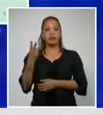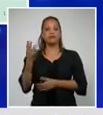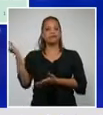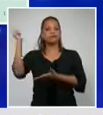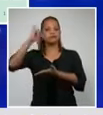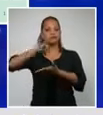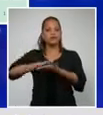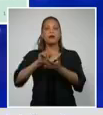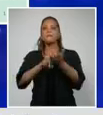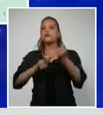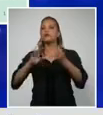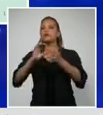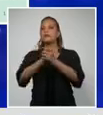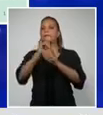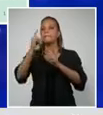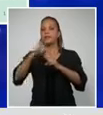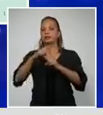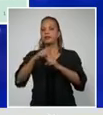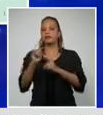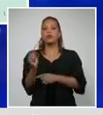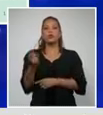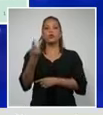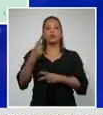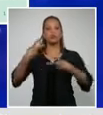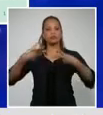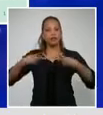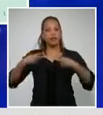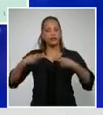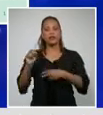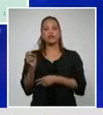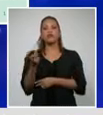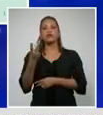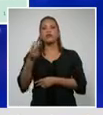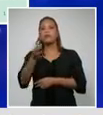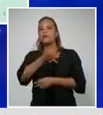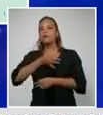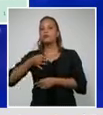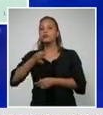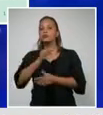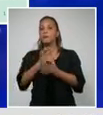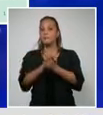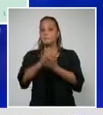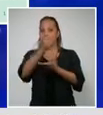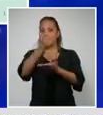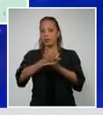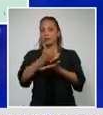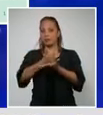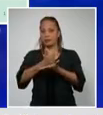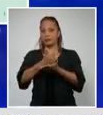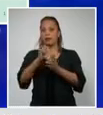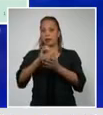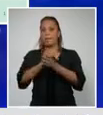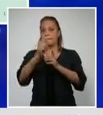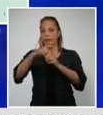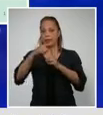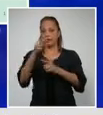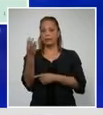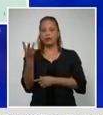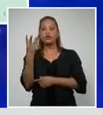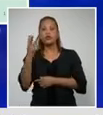de Matanzas, 1 de Cárdenas y 2 del municipio de Matanzas, los 3 tripulantes de un